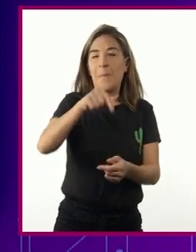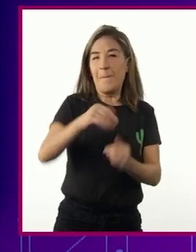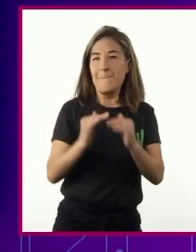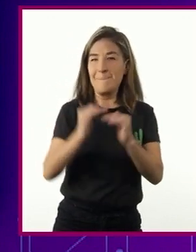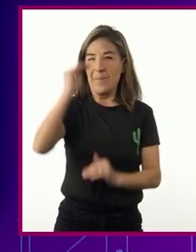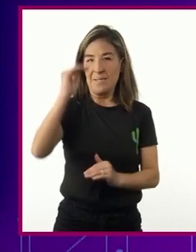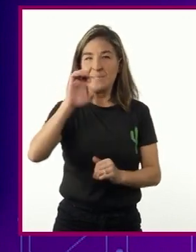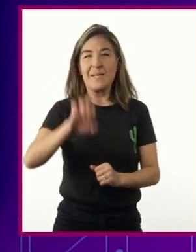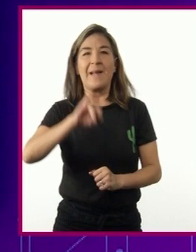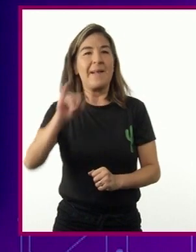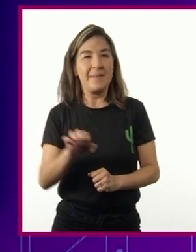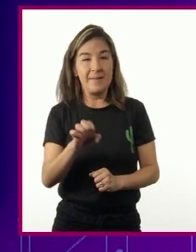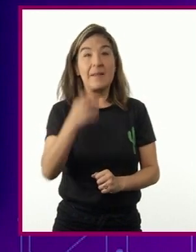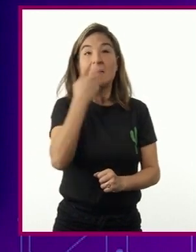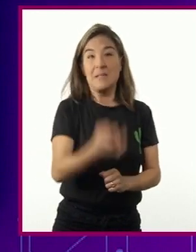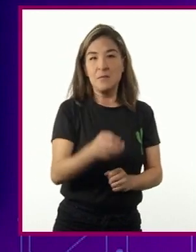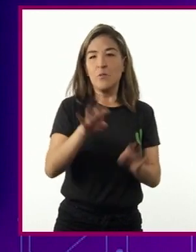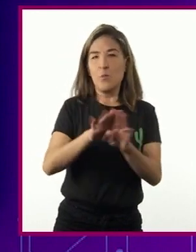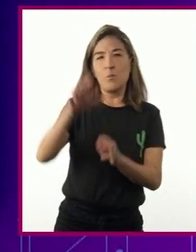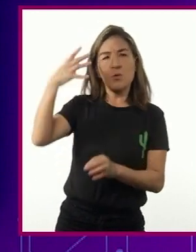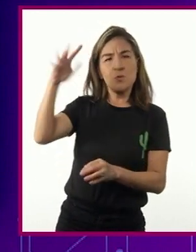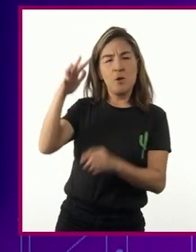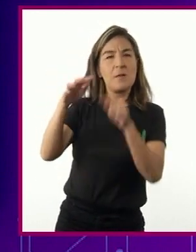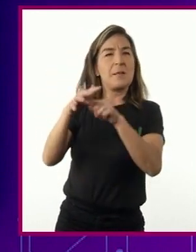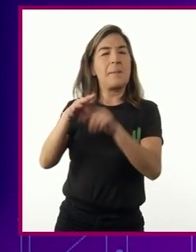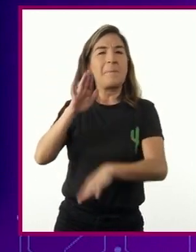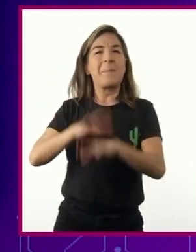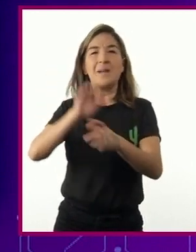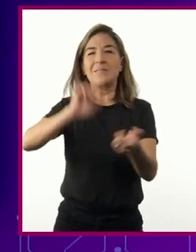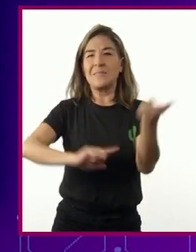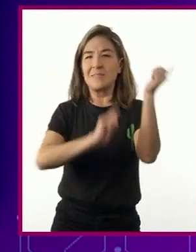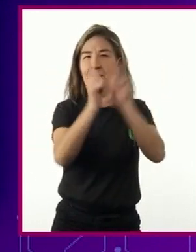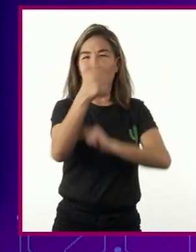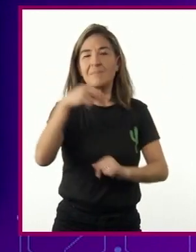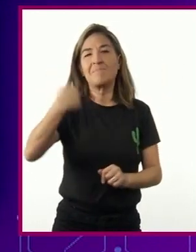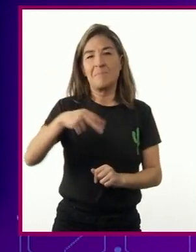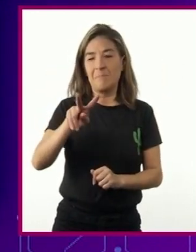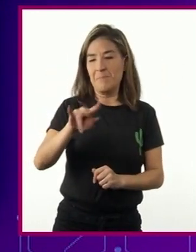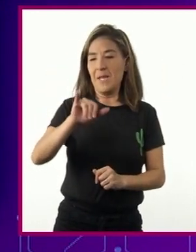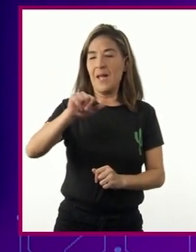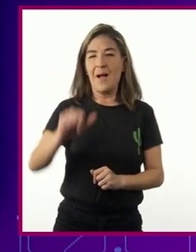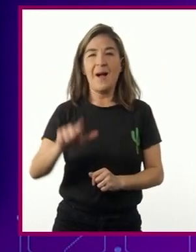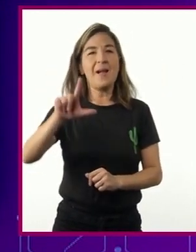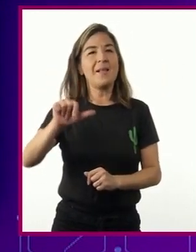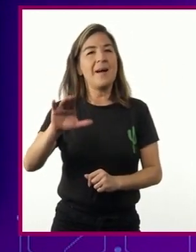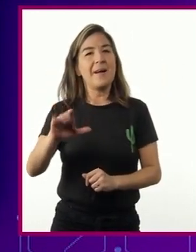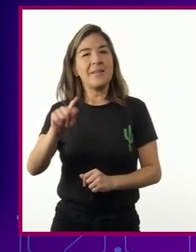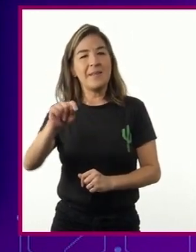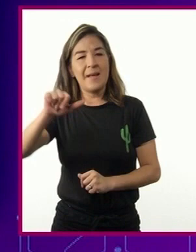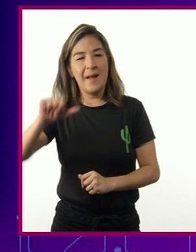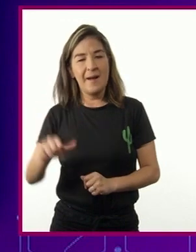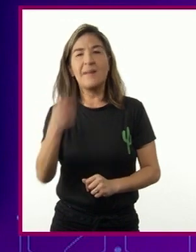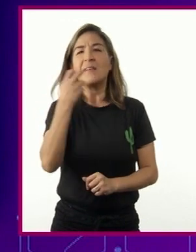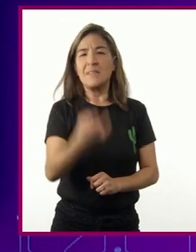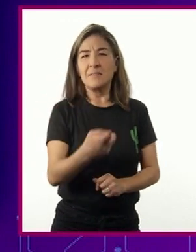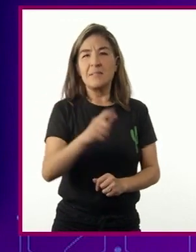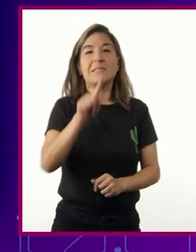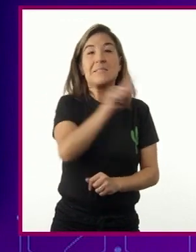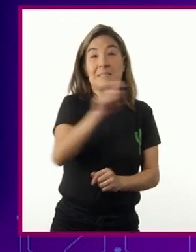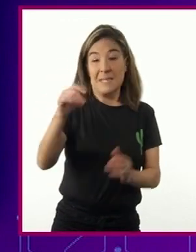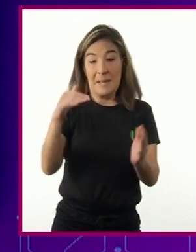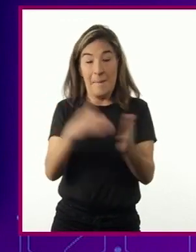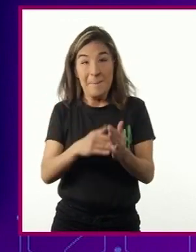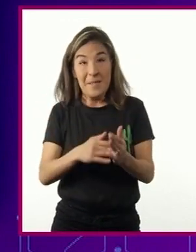Sistema Solar forma parte de la galaxia que llamamos Vía Láctea, que resulta ser 100.000